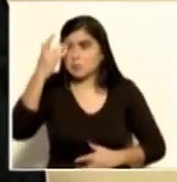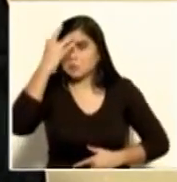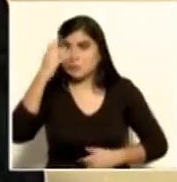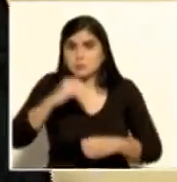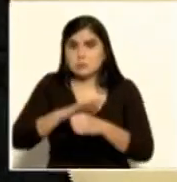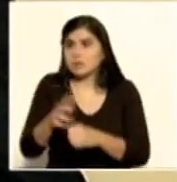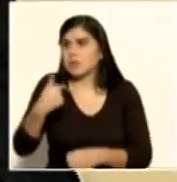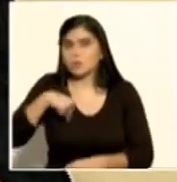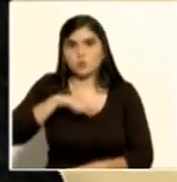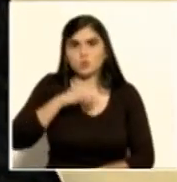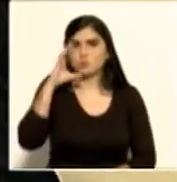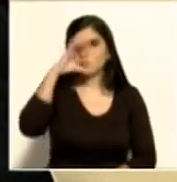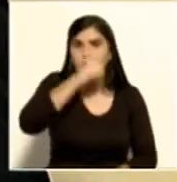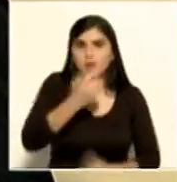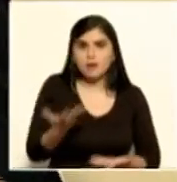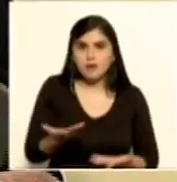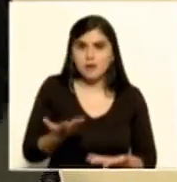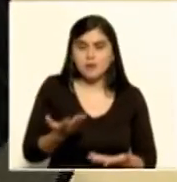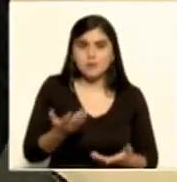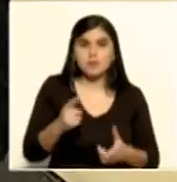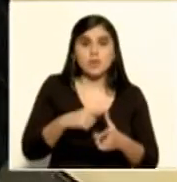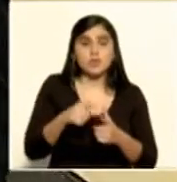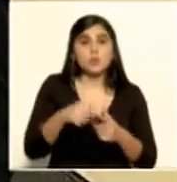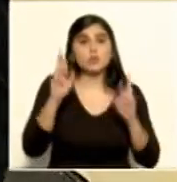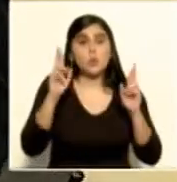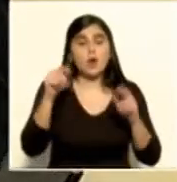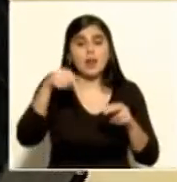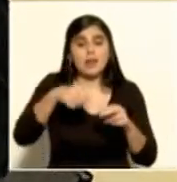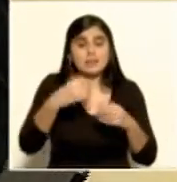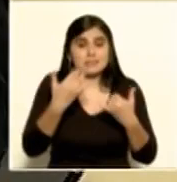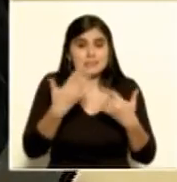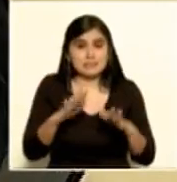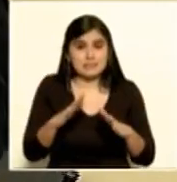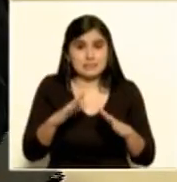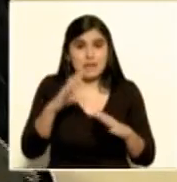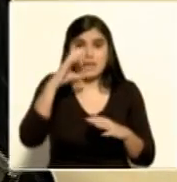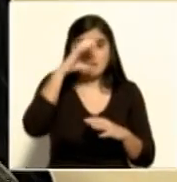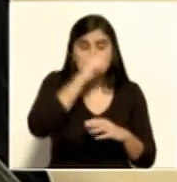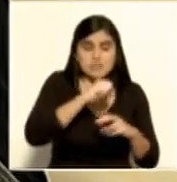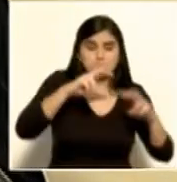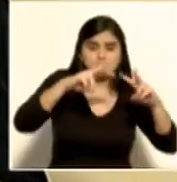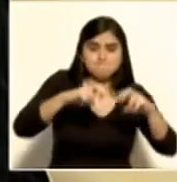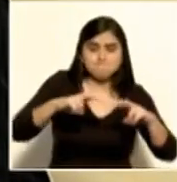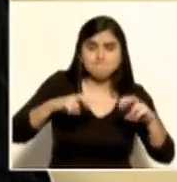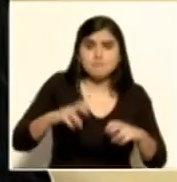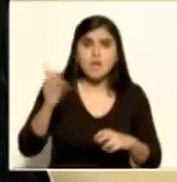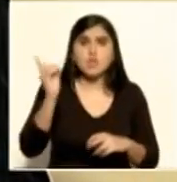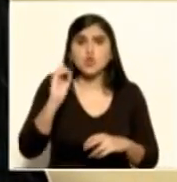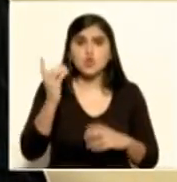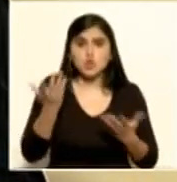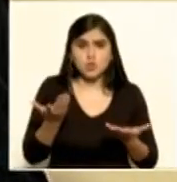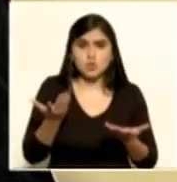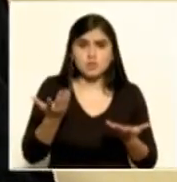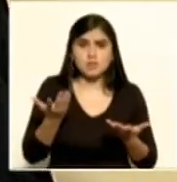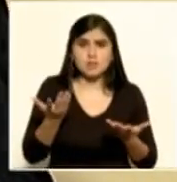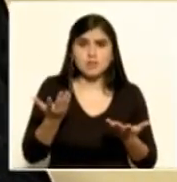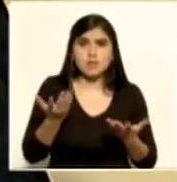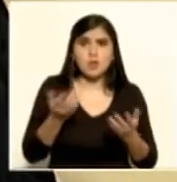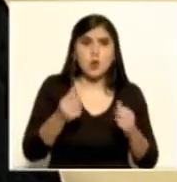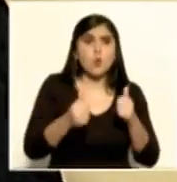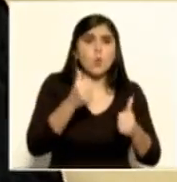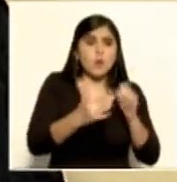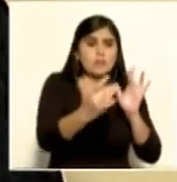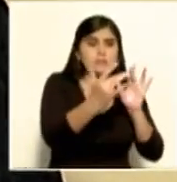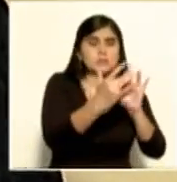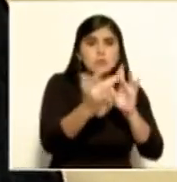capacidad de tener dentro de lo que estamos identificando la trazabilidad, el rastreo, dónde están los casos, cuáles son los contactos,